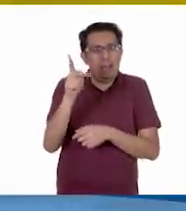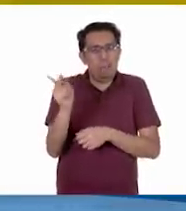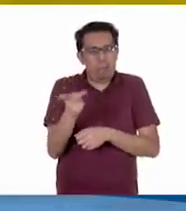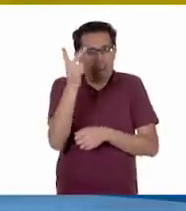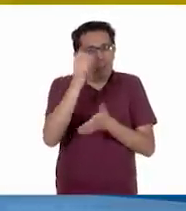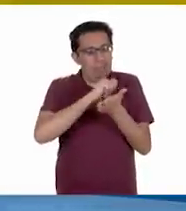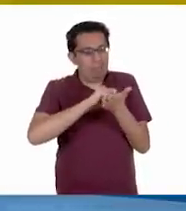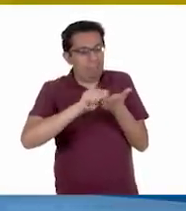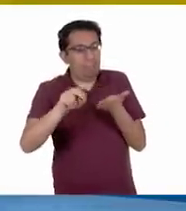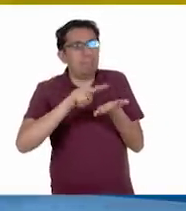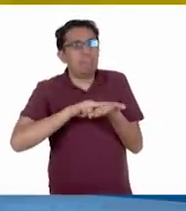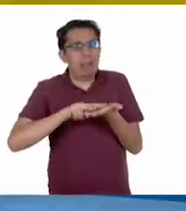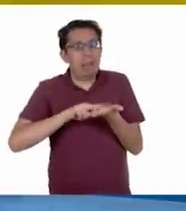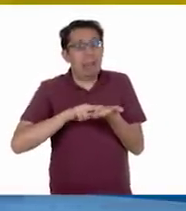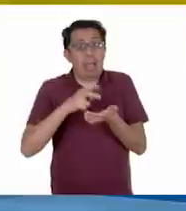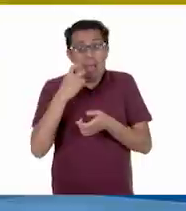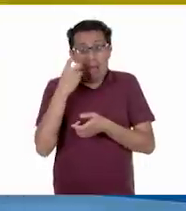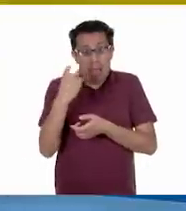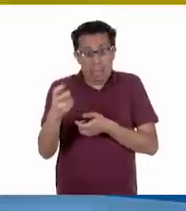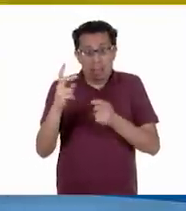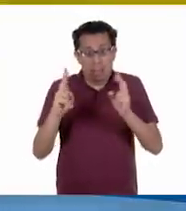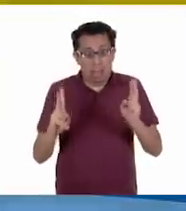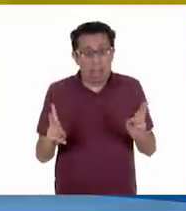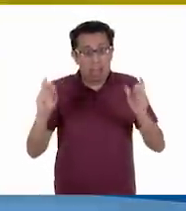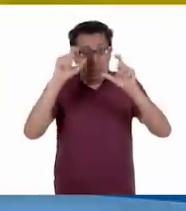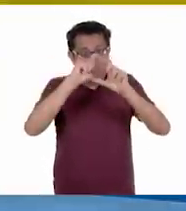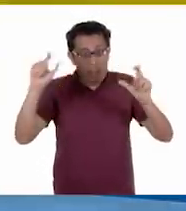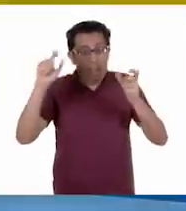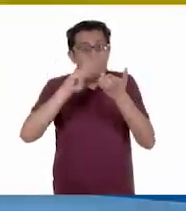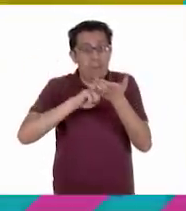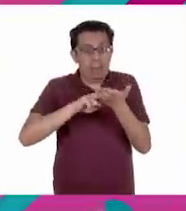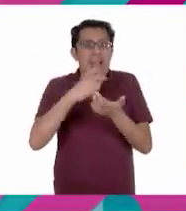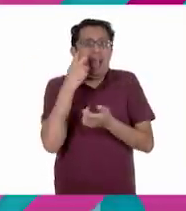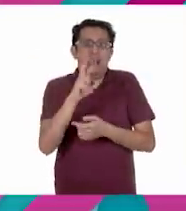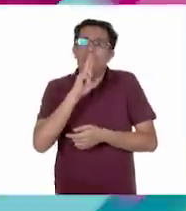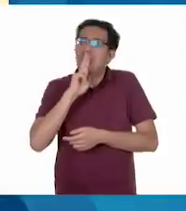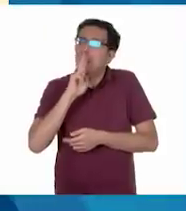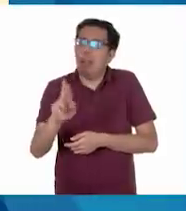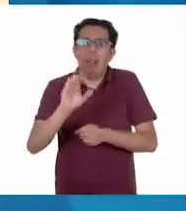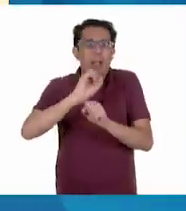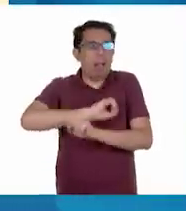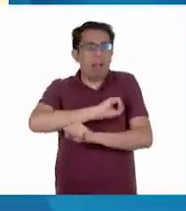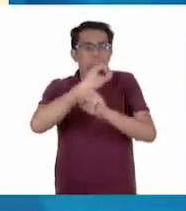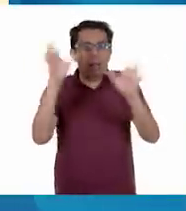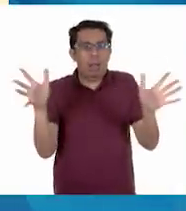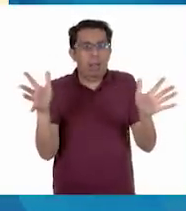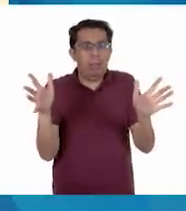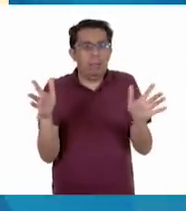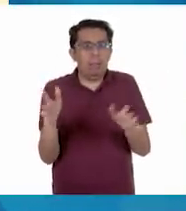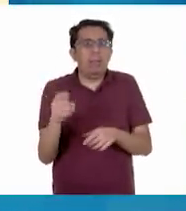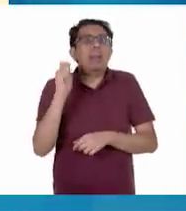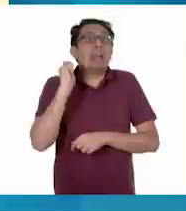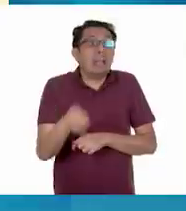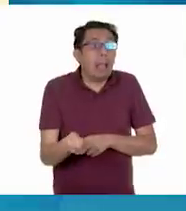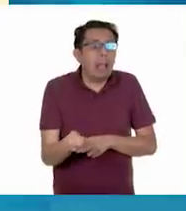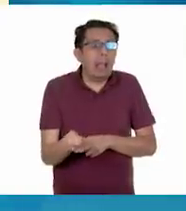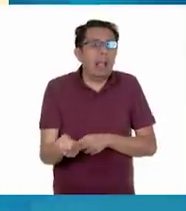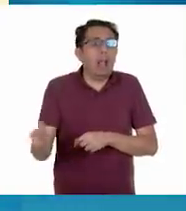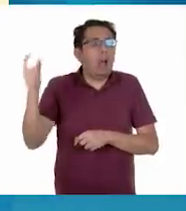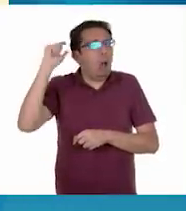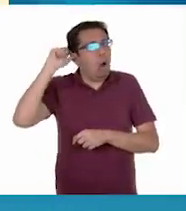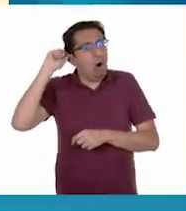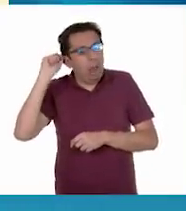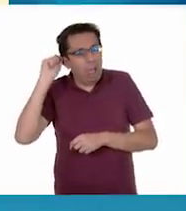la encontramos aquí, en esta parte que hemos subrayado en amarillo, que es, como ya decías, jalar las orejas, traerlo